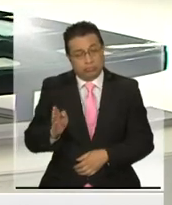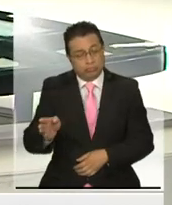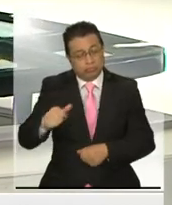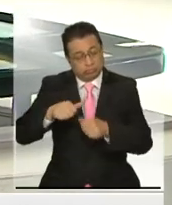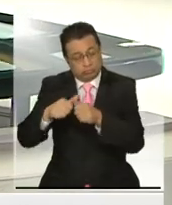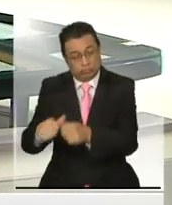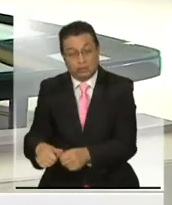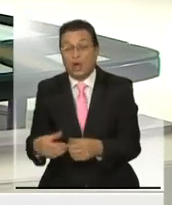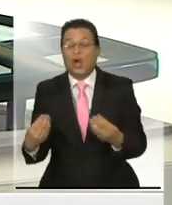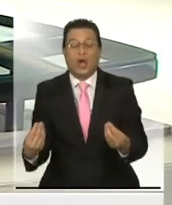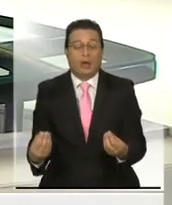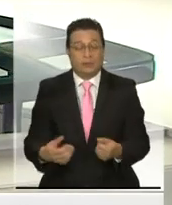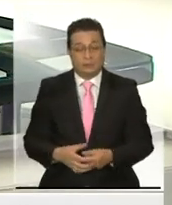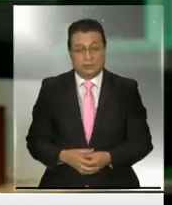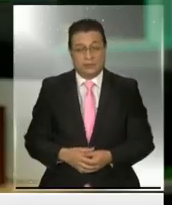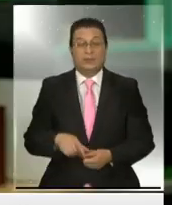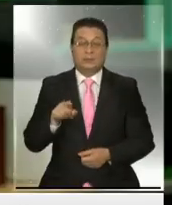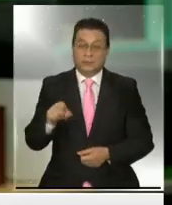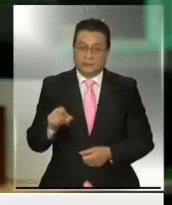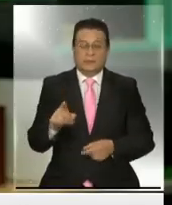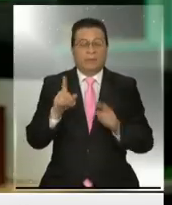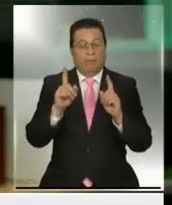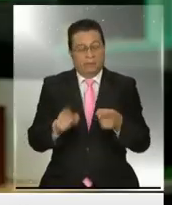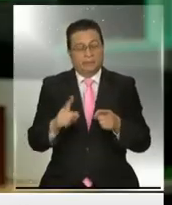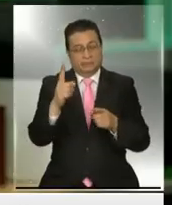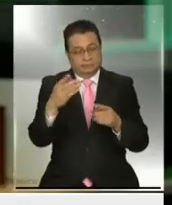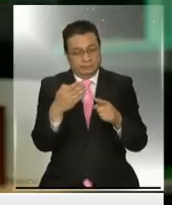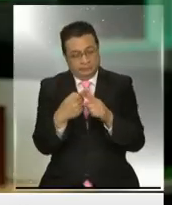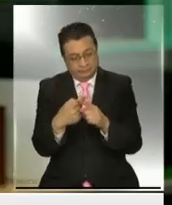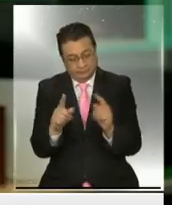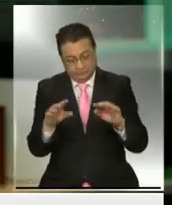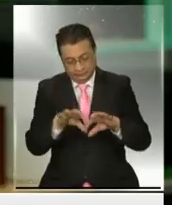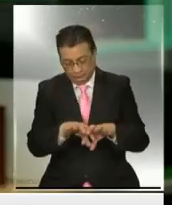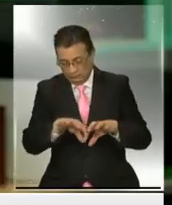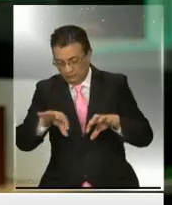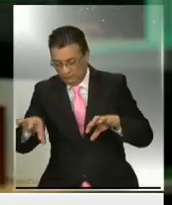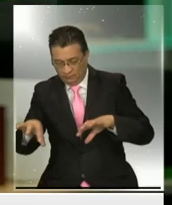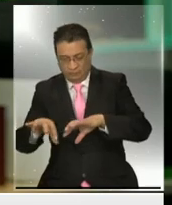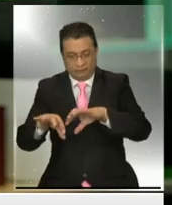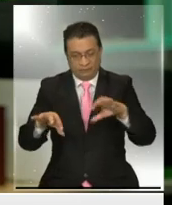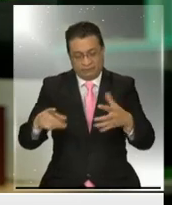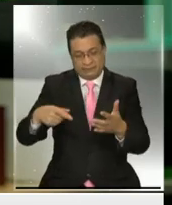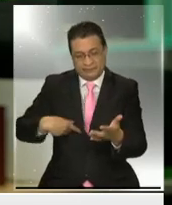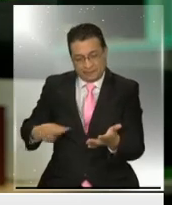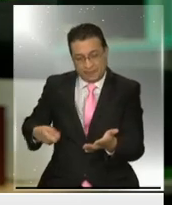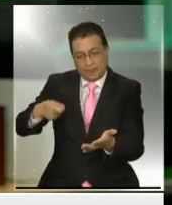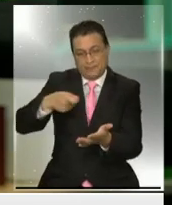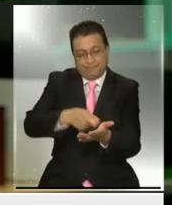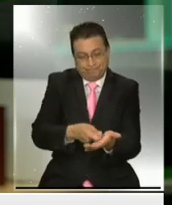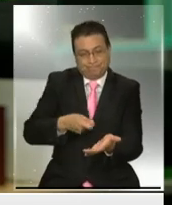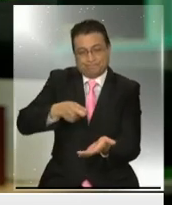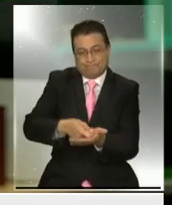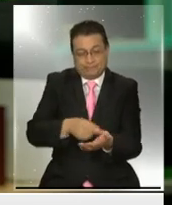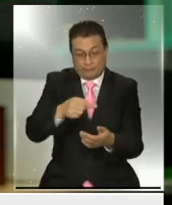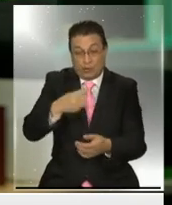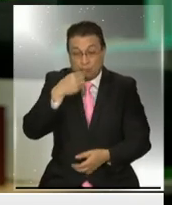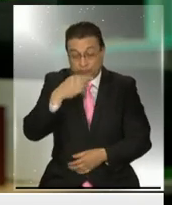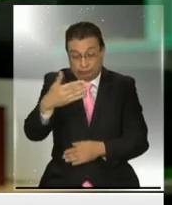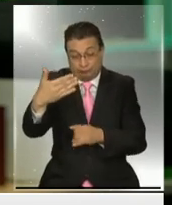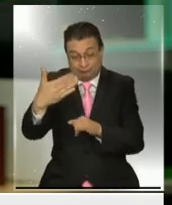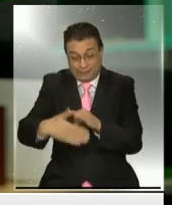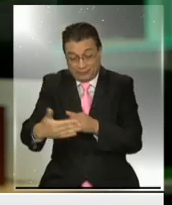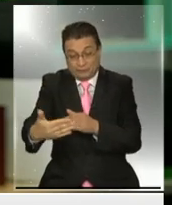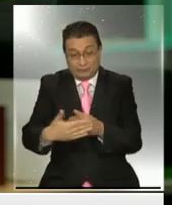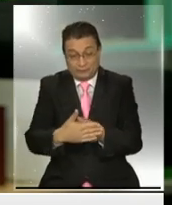tiempo y yo creo que hay que hacer una distinción muy importante lo que podría ser el financiamiento inminente o de corto plazo de la